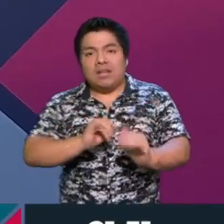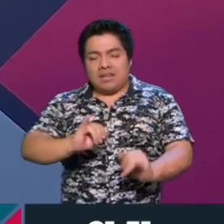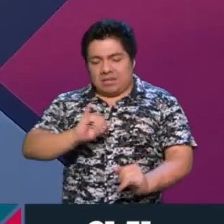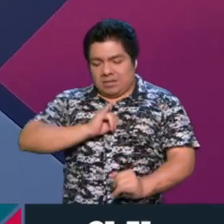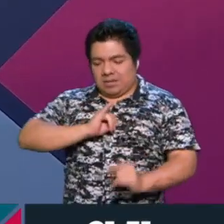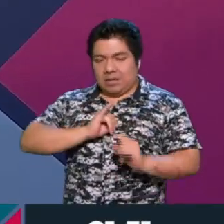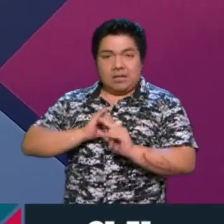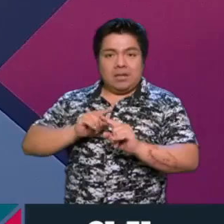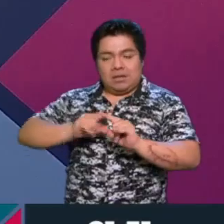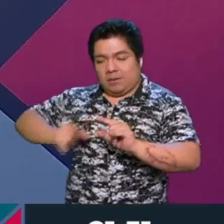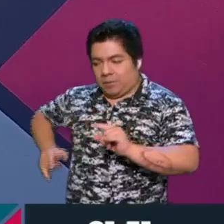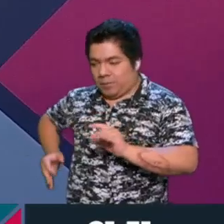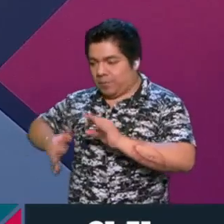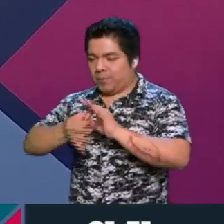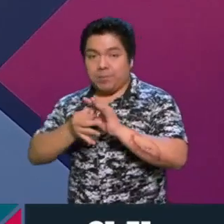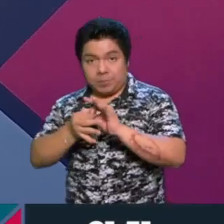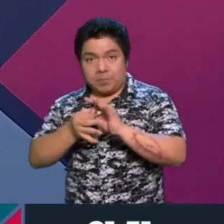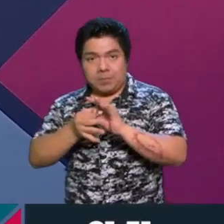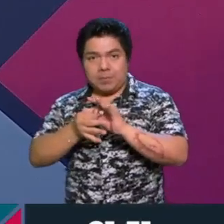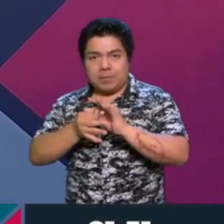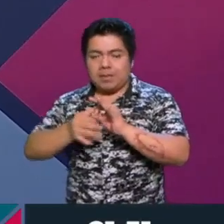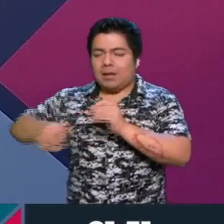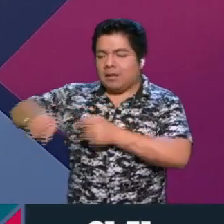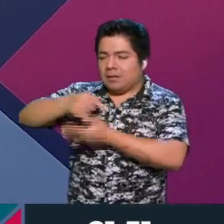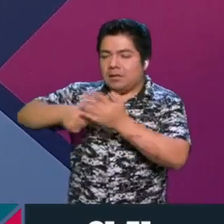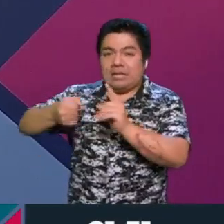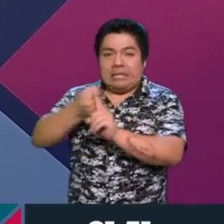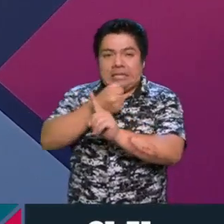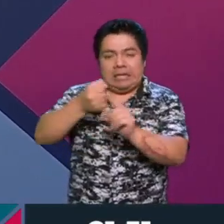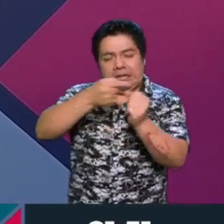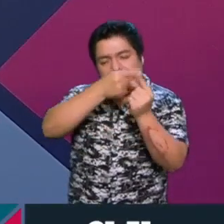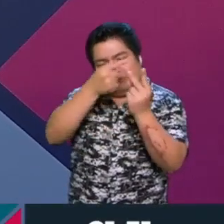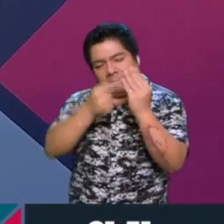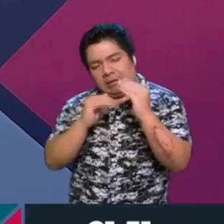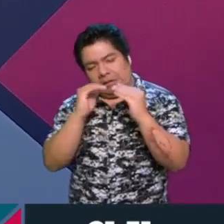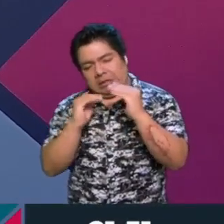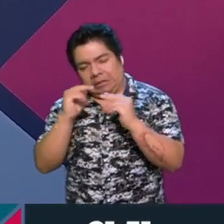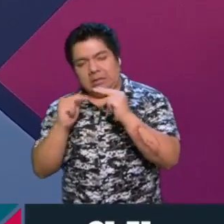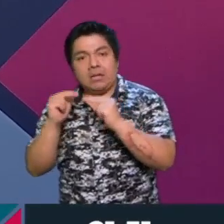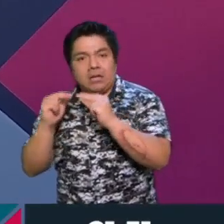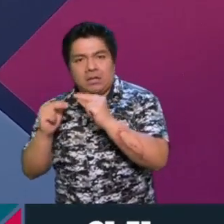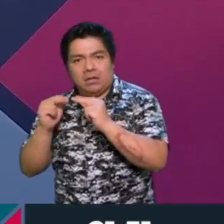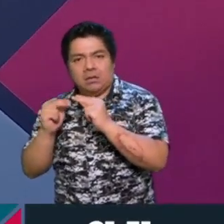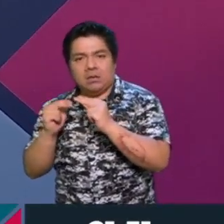Identidades enlazadas, las capas de la violencia de